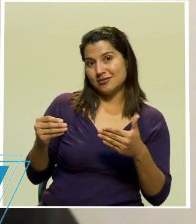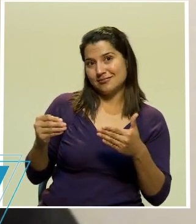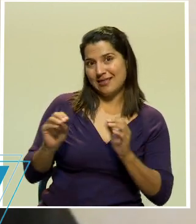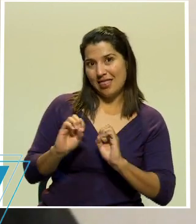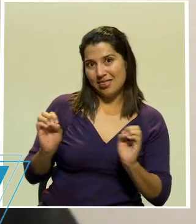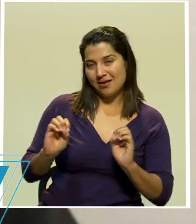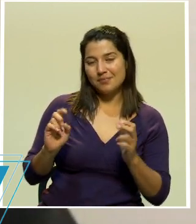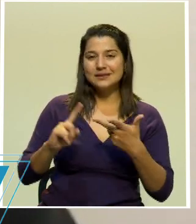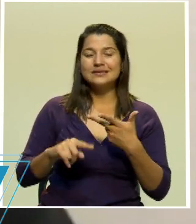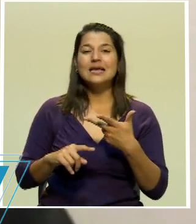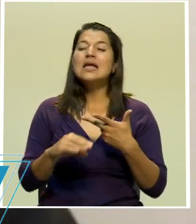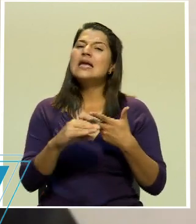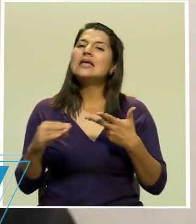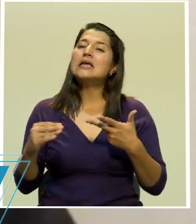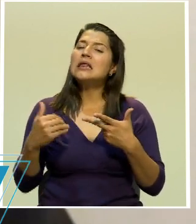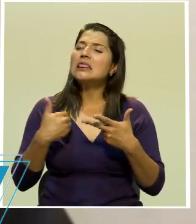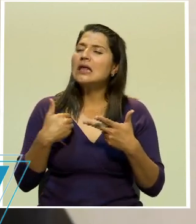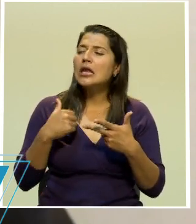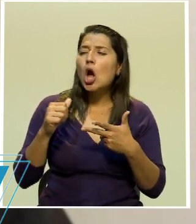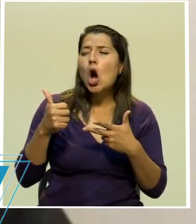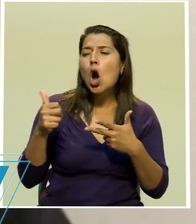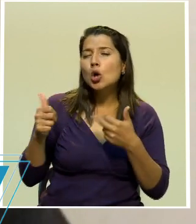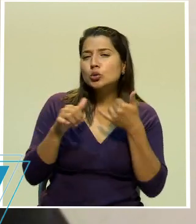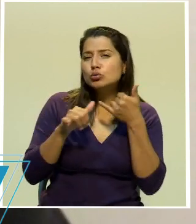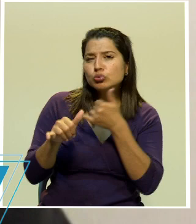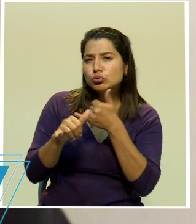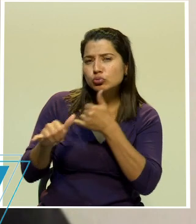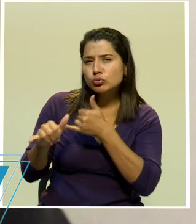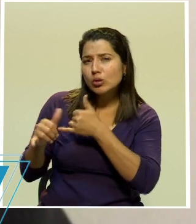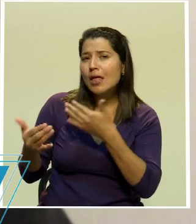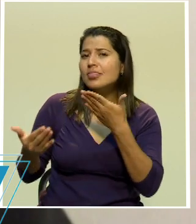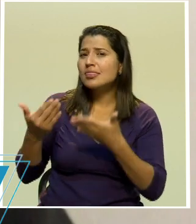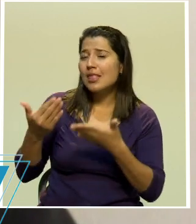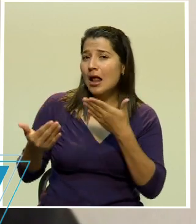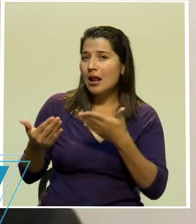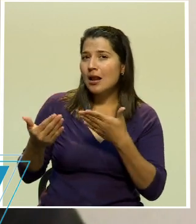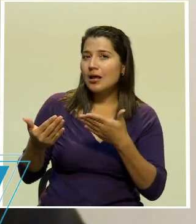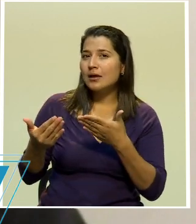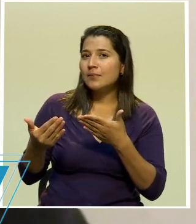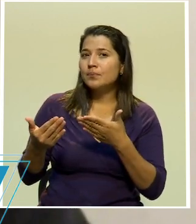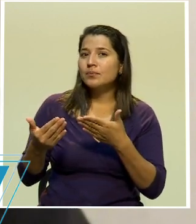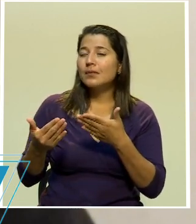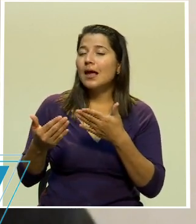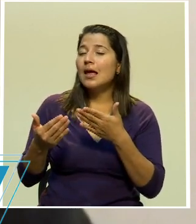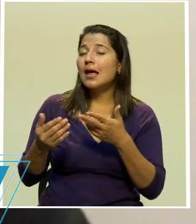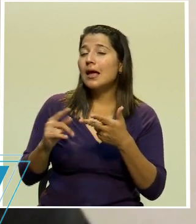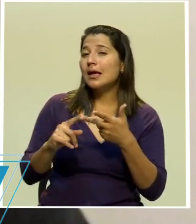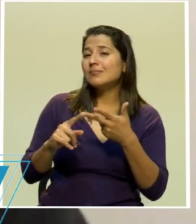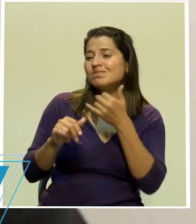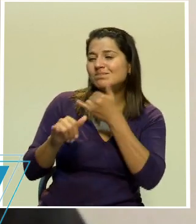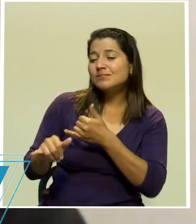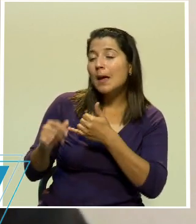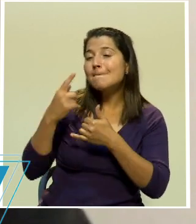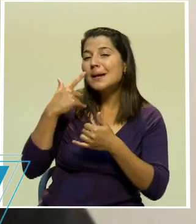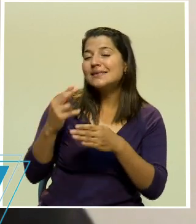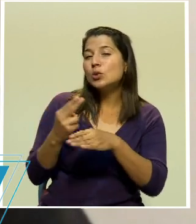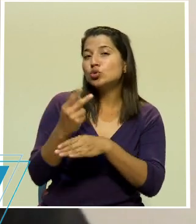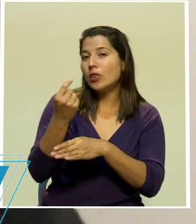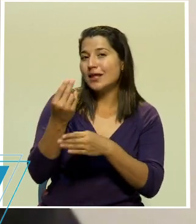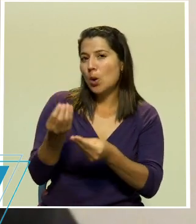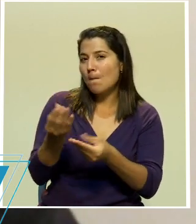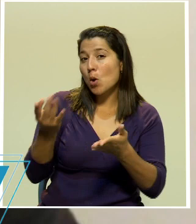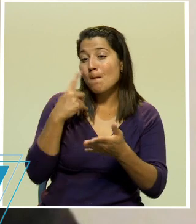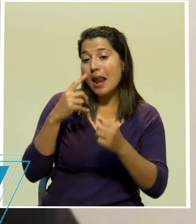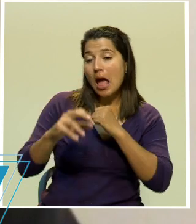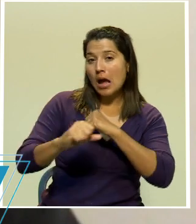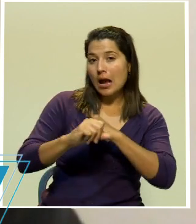Tiene varias causas que posiblemente se le van a abrir una vez que salga a la presidencia por temas del uso de recursos públicos para campaña política y para aprovechamiento